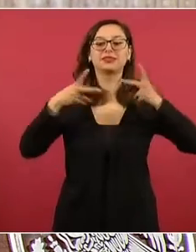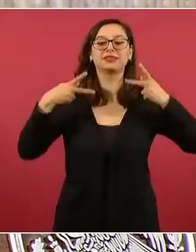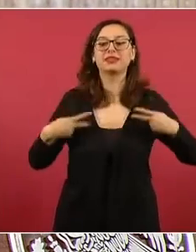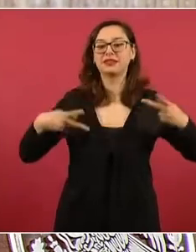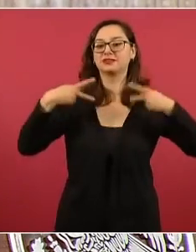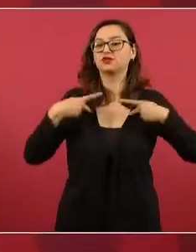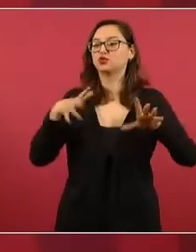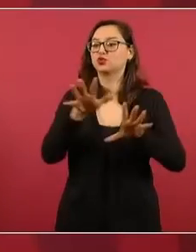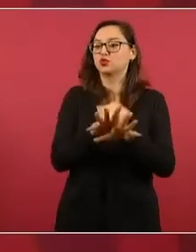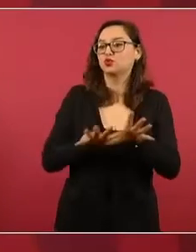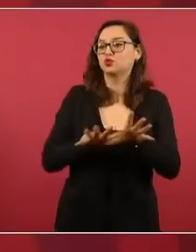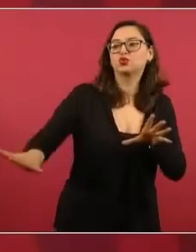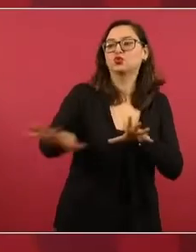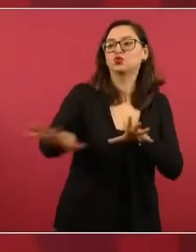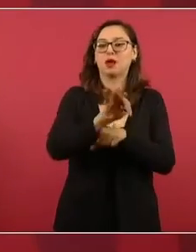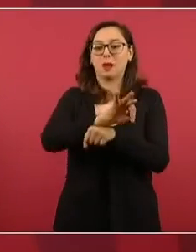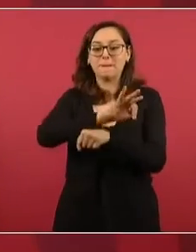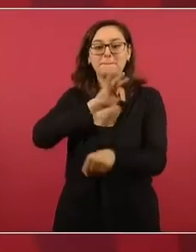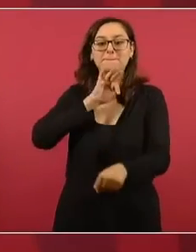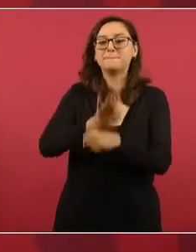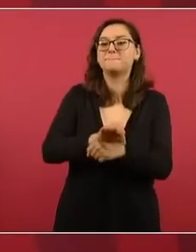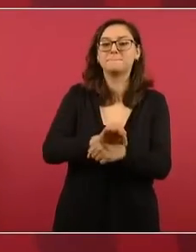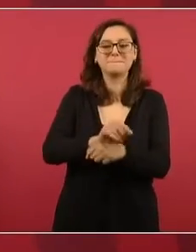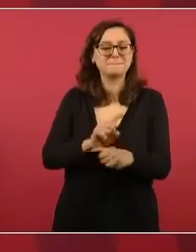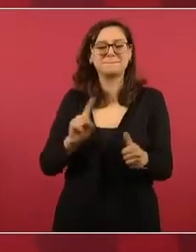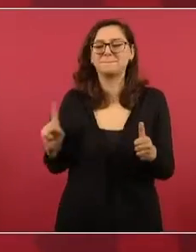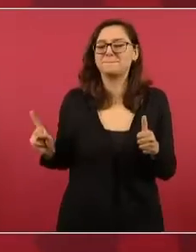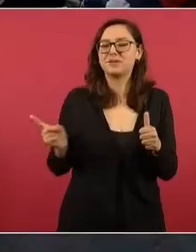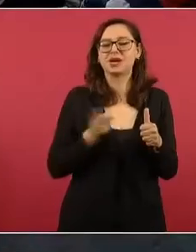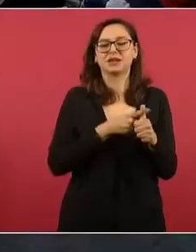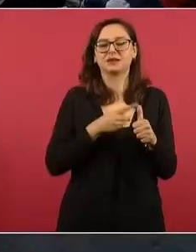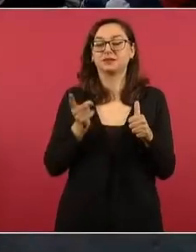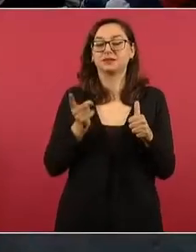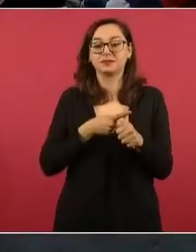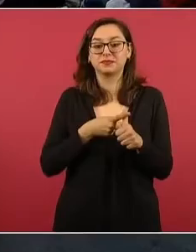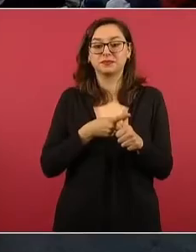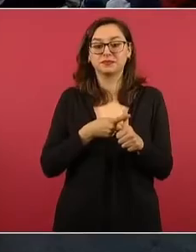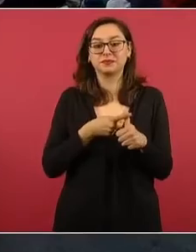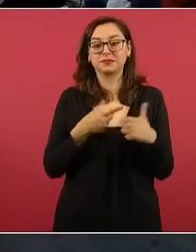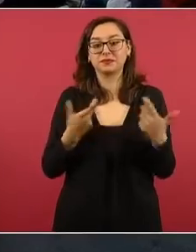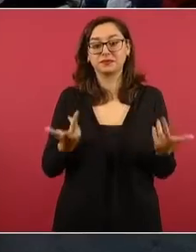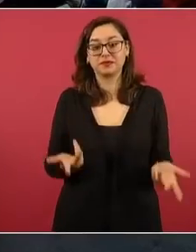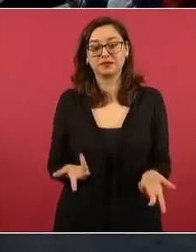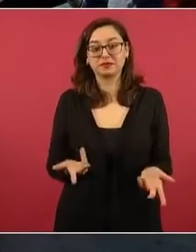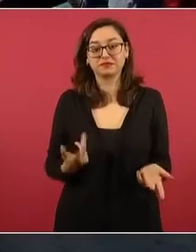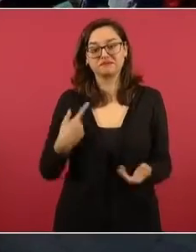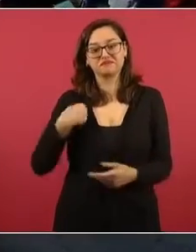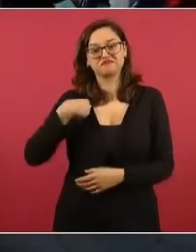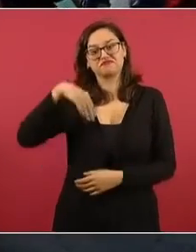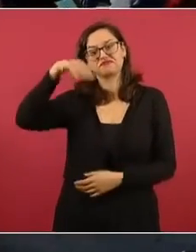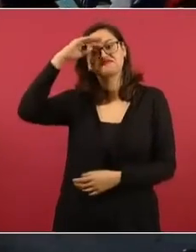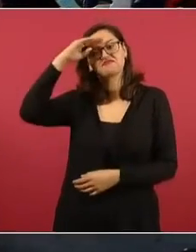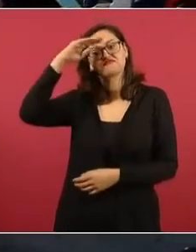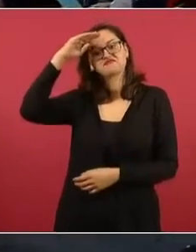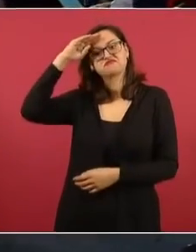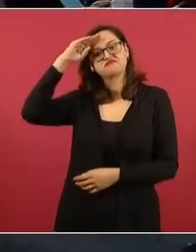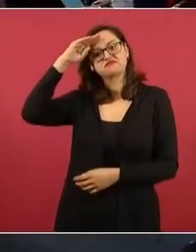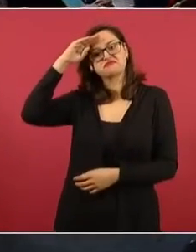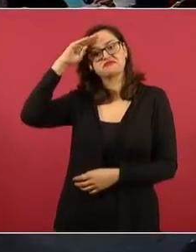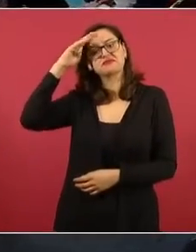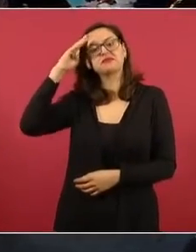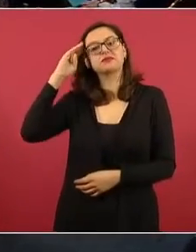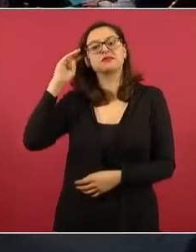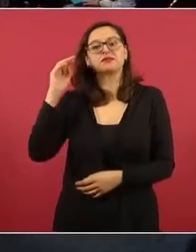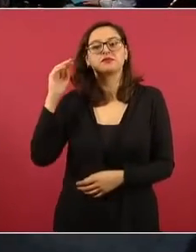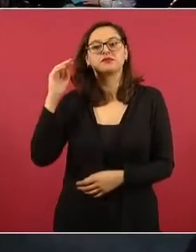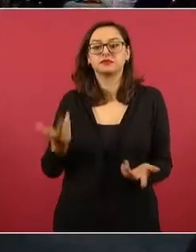creo, porque también en eso están equivocados, piensan que si